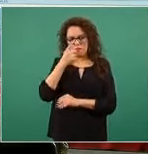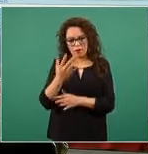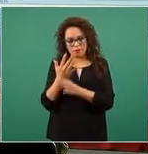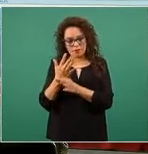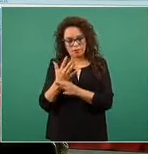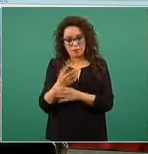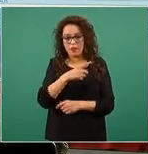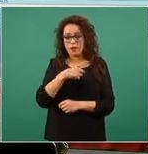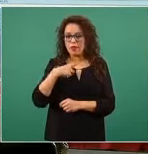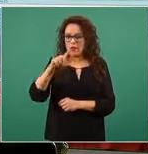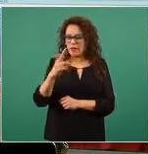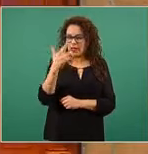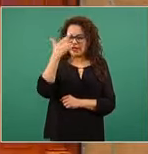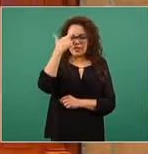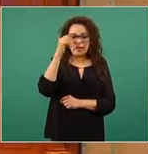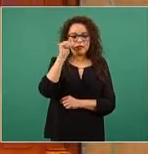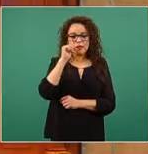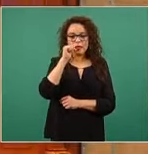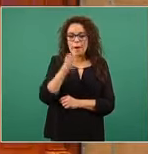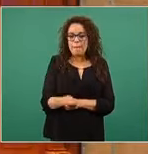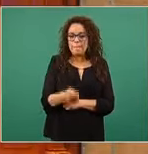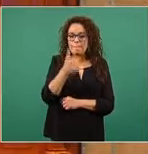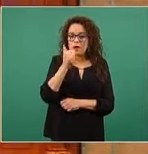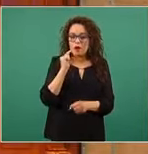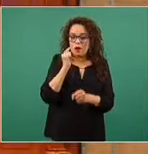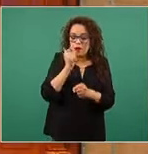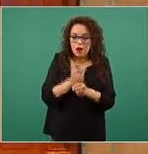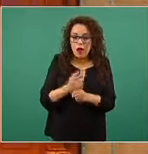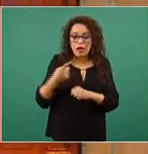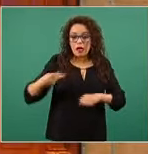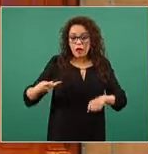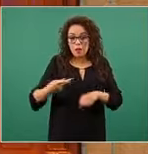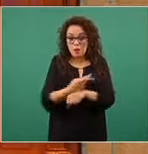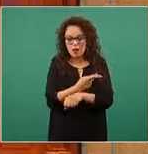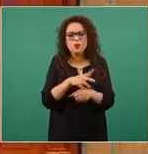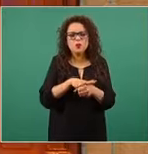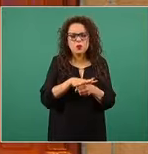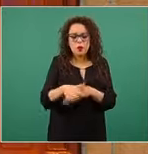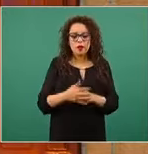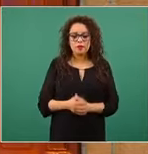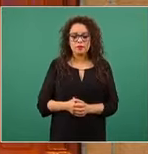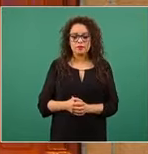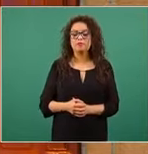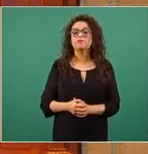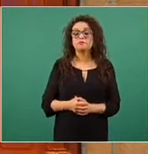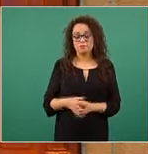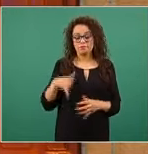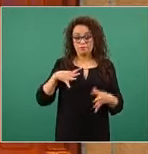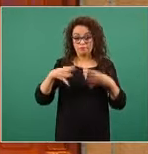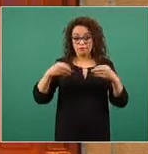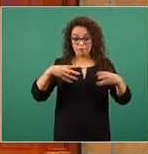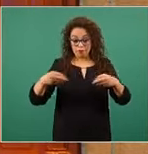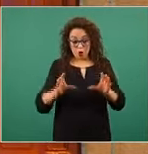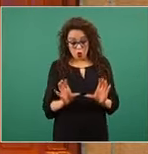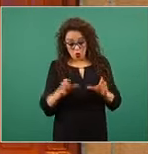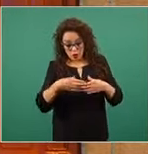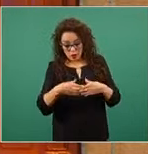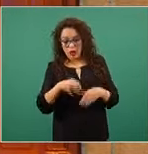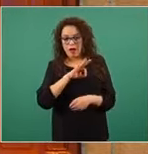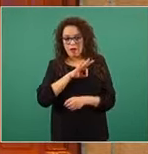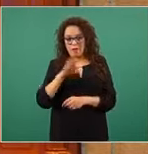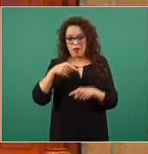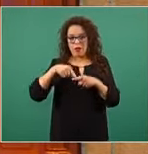lo primero que solemos identificar o ver o lo que sucede es que puede incrementarse la transmisión comunitaria. Esto